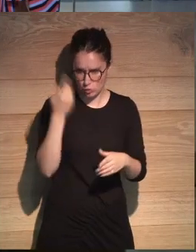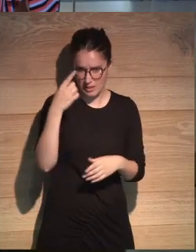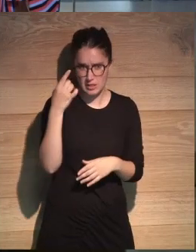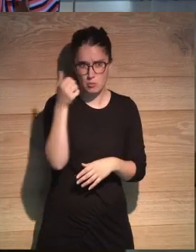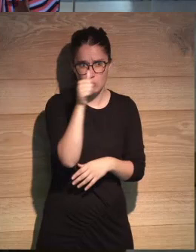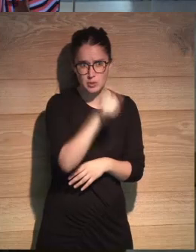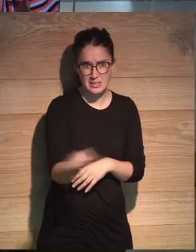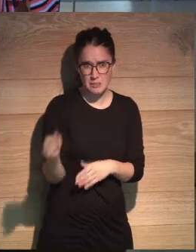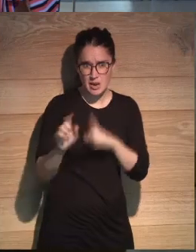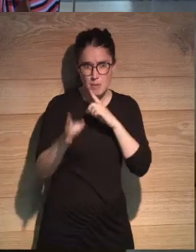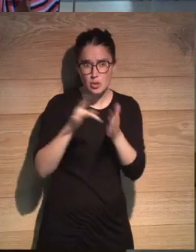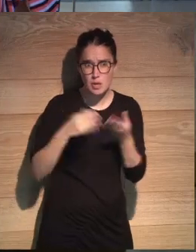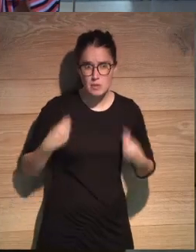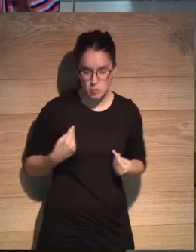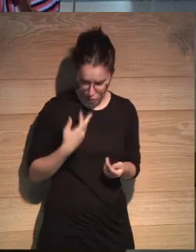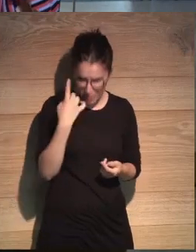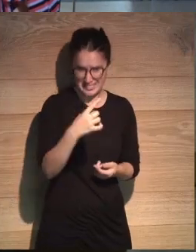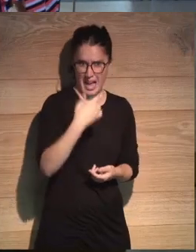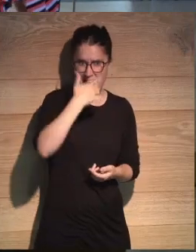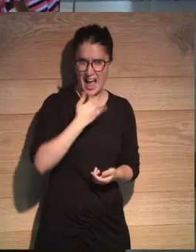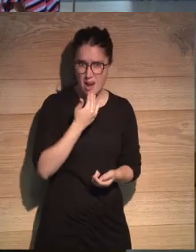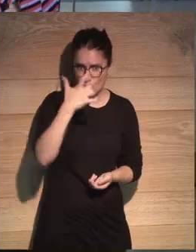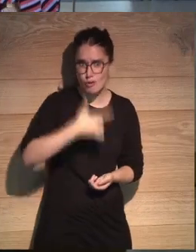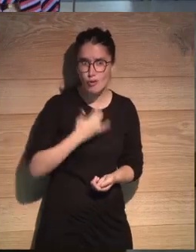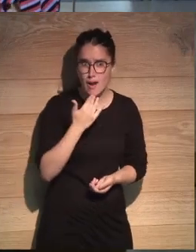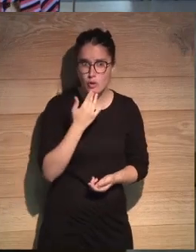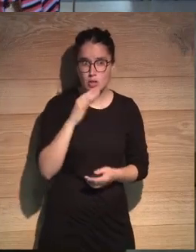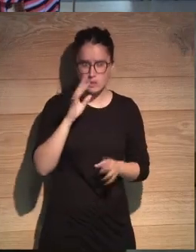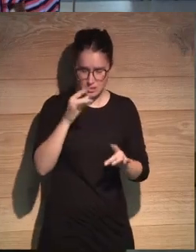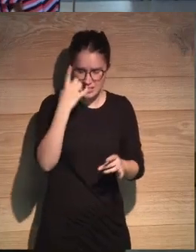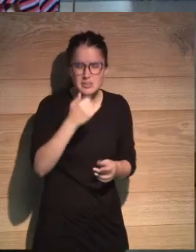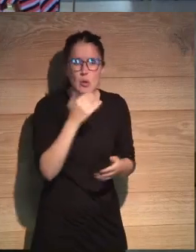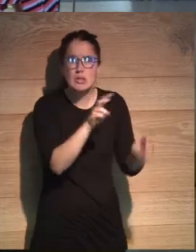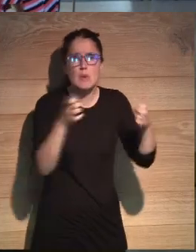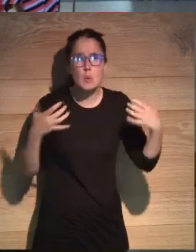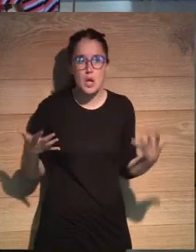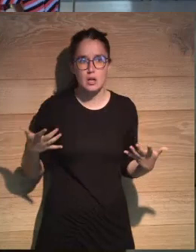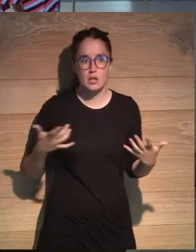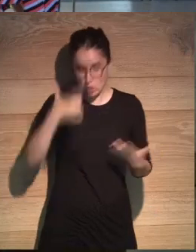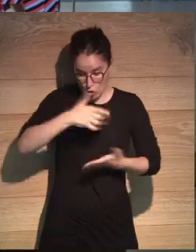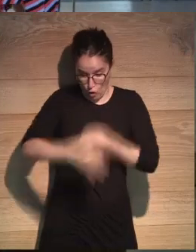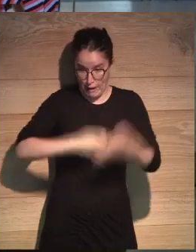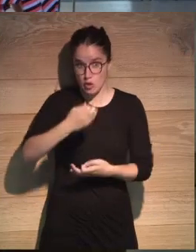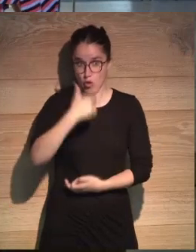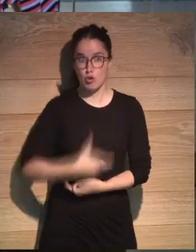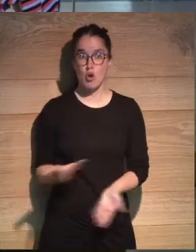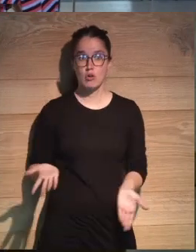que viene? ¿Cómo que si sé algo de esto? Sí, ¿sabes algo? ¿De qué va esto? Digo, pues si lo organizo